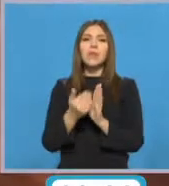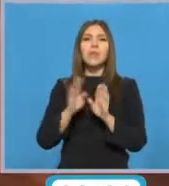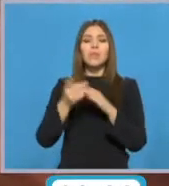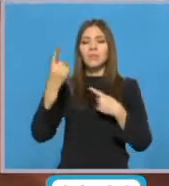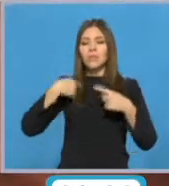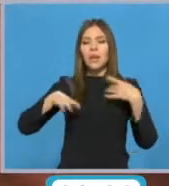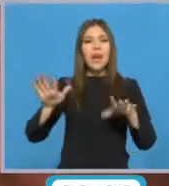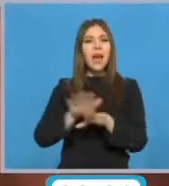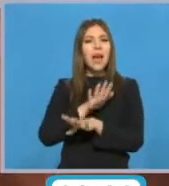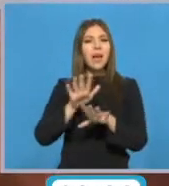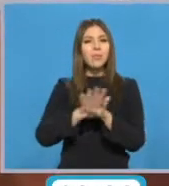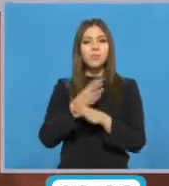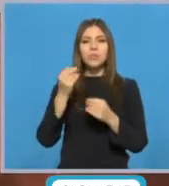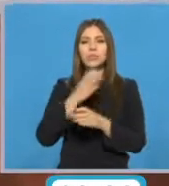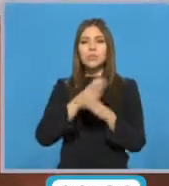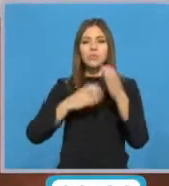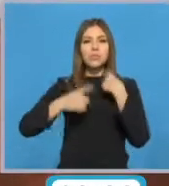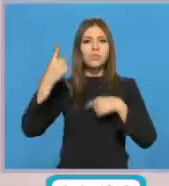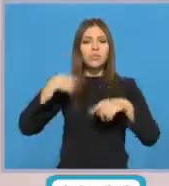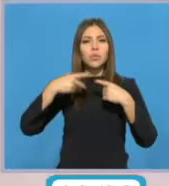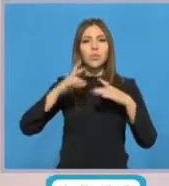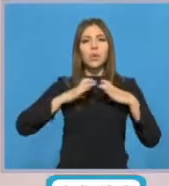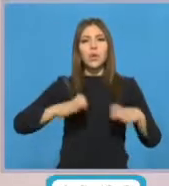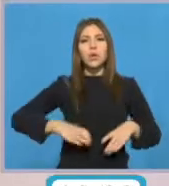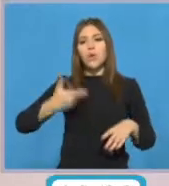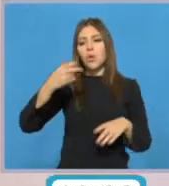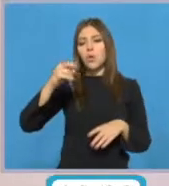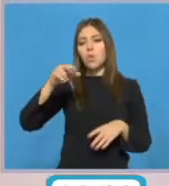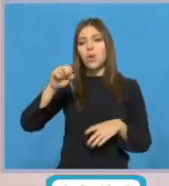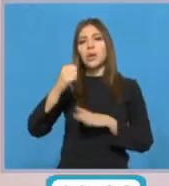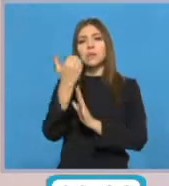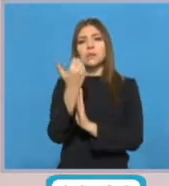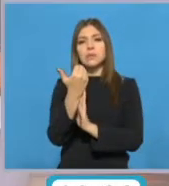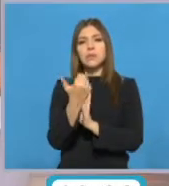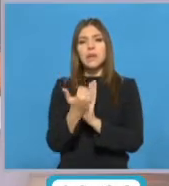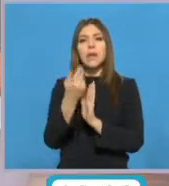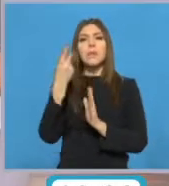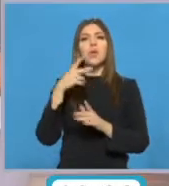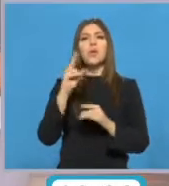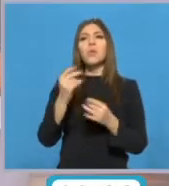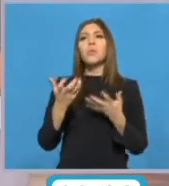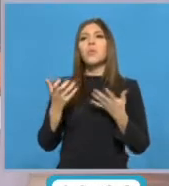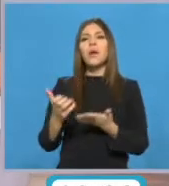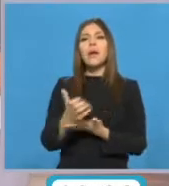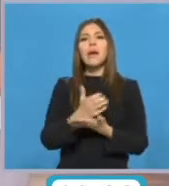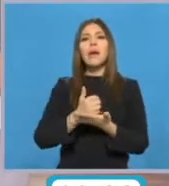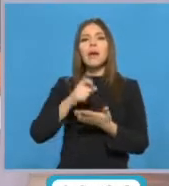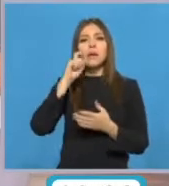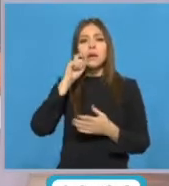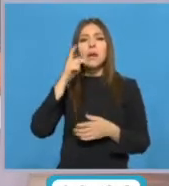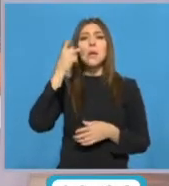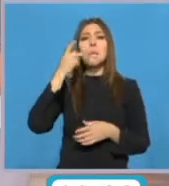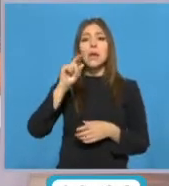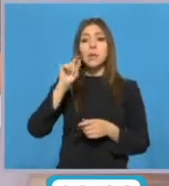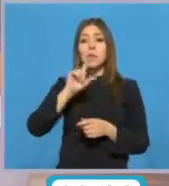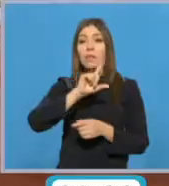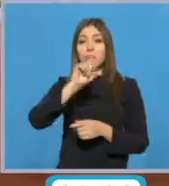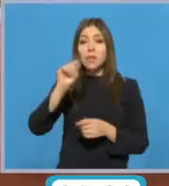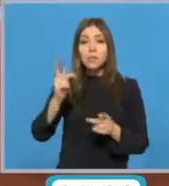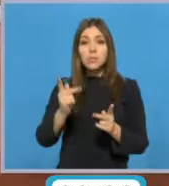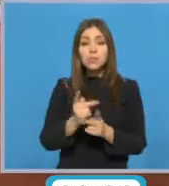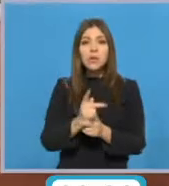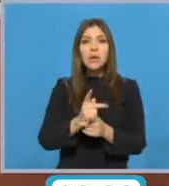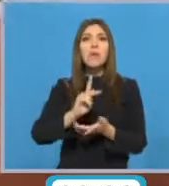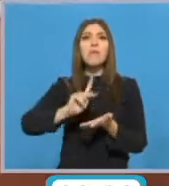la imposibilidad de que te reproduzcas, pero hay una gran posibilidad de que ahora te recrees en tu propia la sexualidad. menopausia. Sacarle provecho a eso.